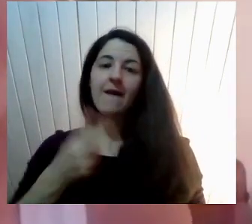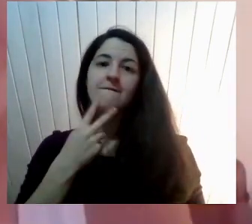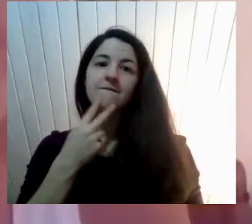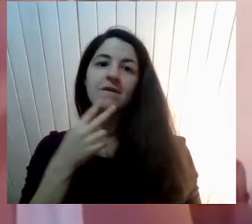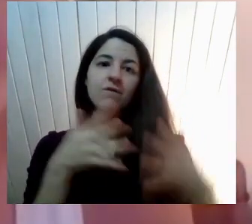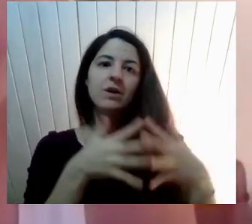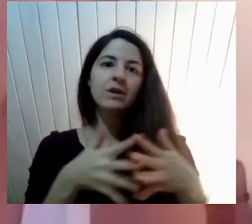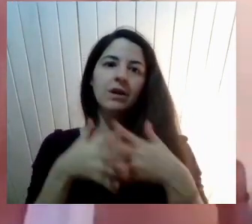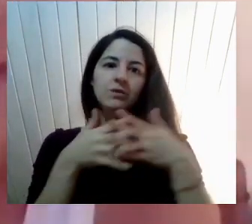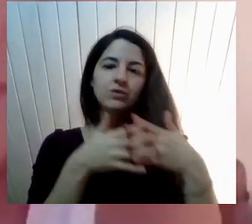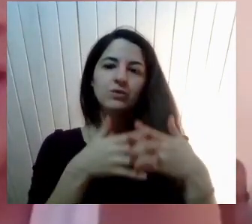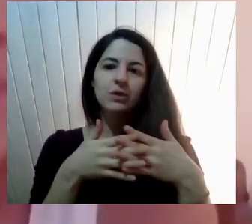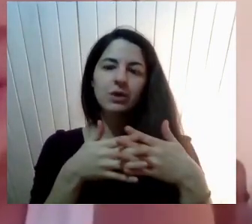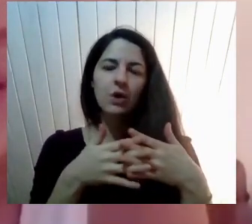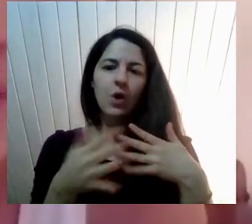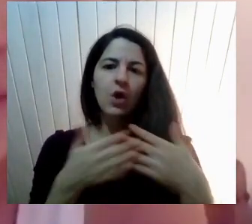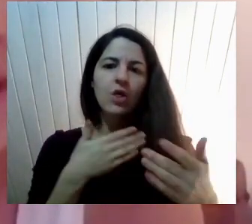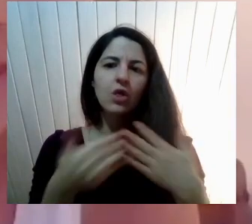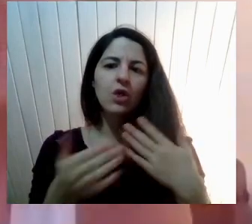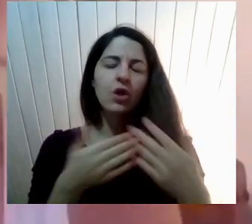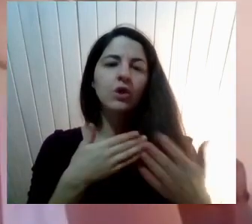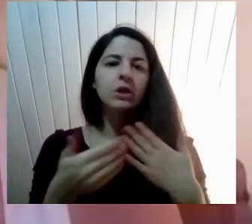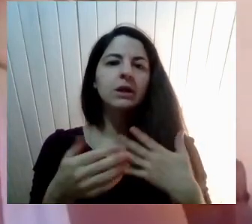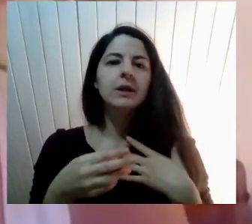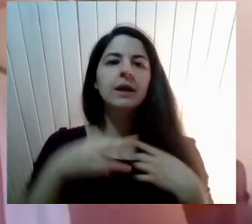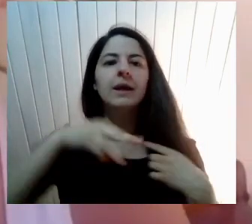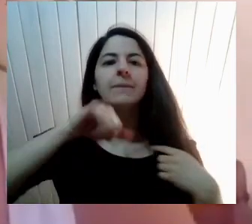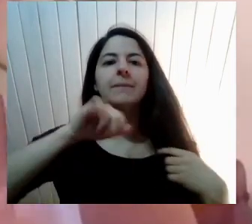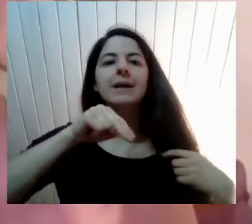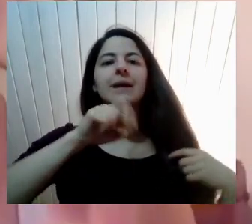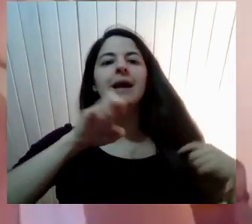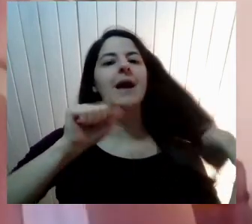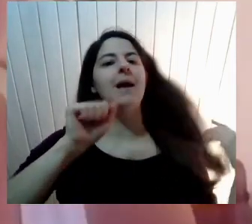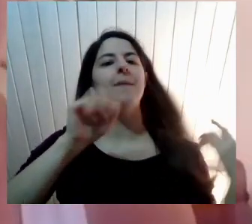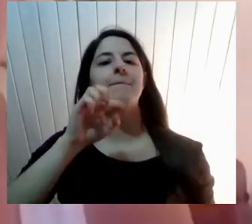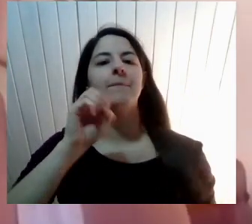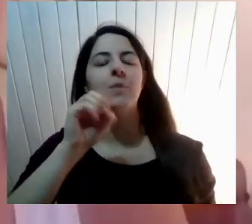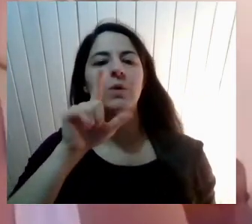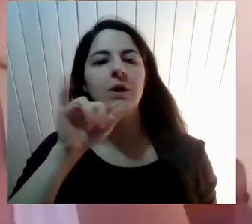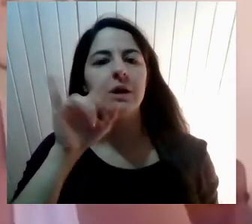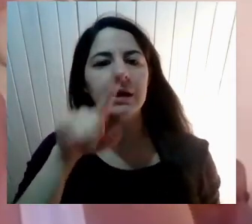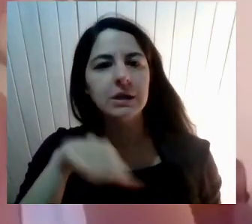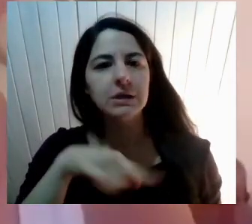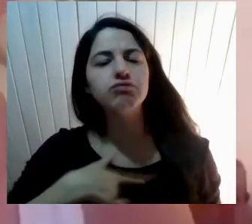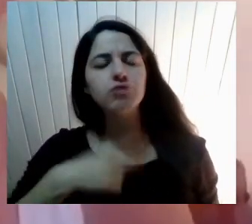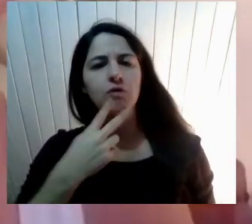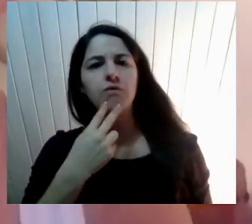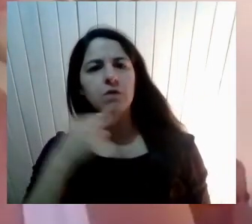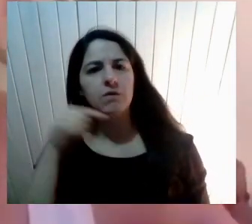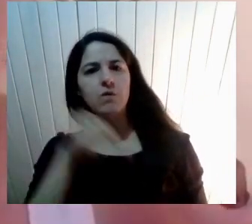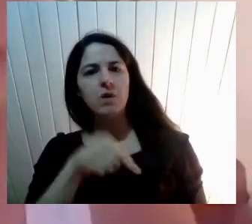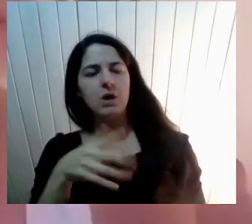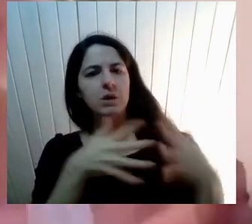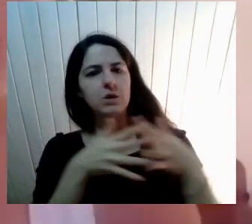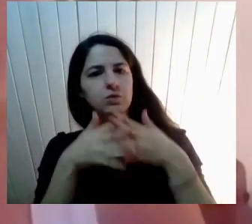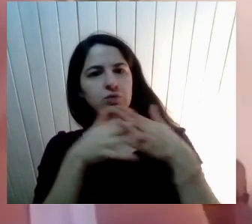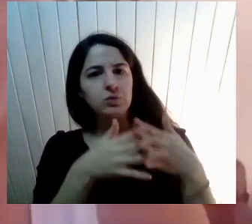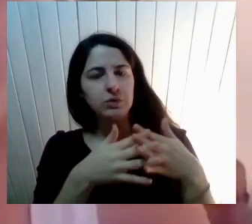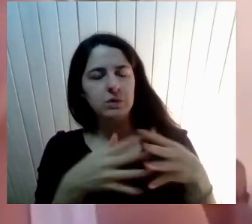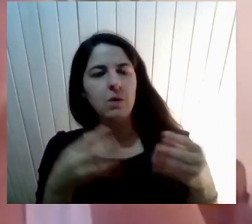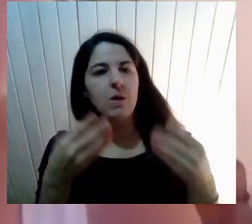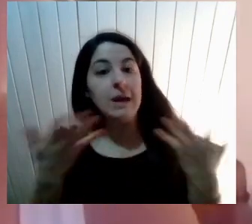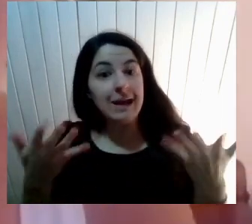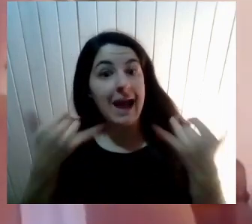Pasó Todo Esto De George Floyd A 12 Minutos De Mi Casa Entonces Actualmente Estamos Completamente